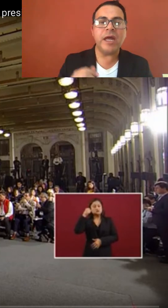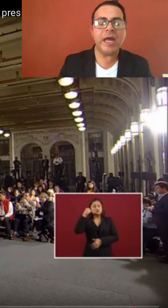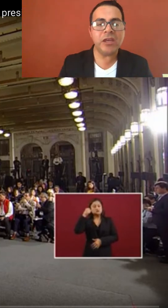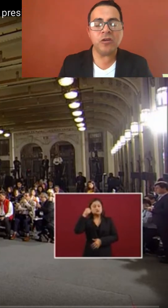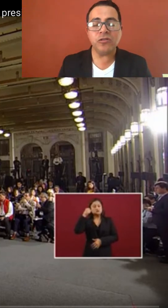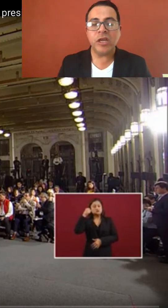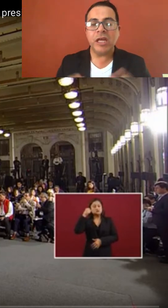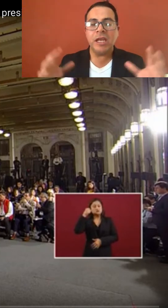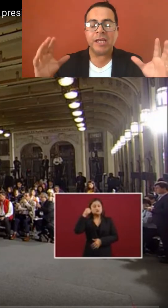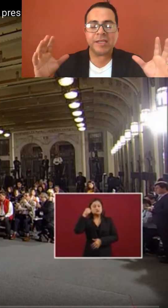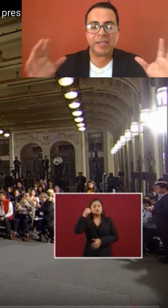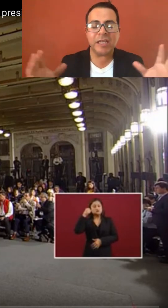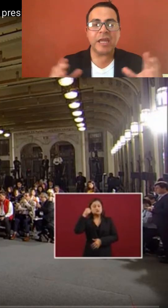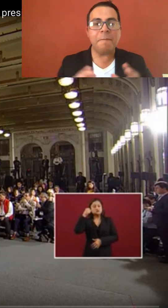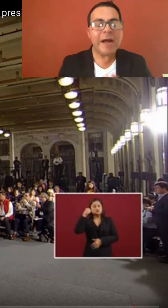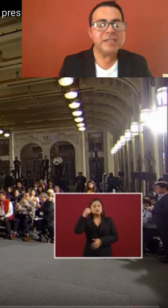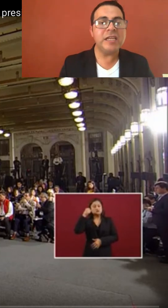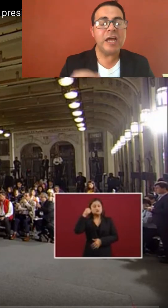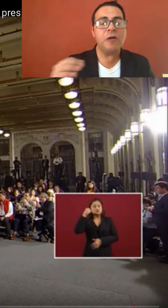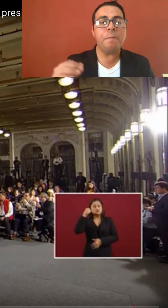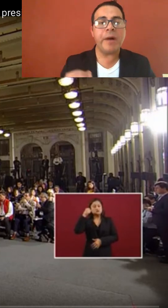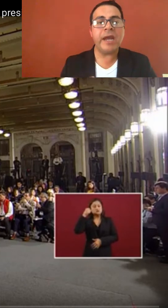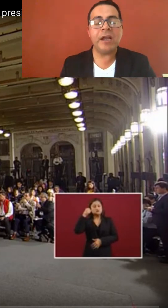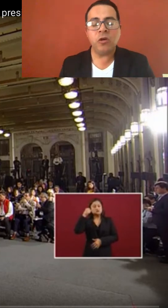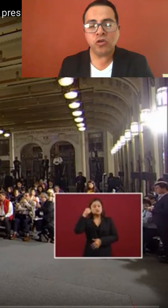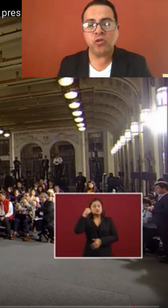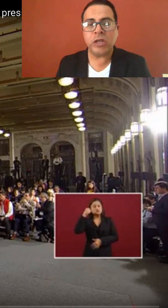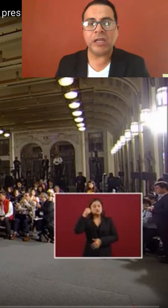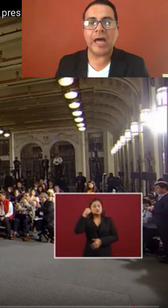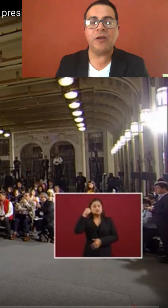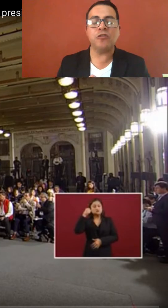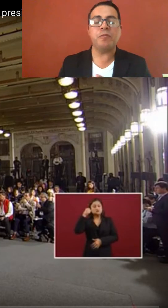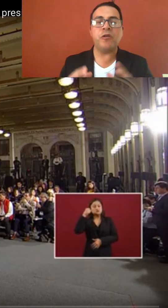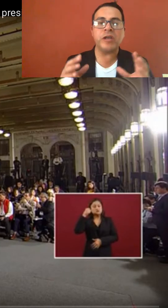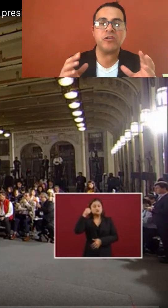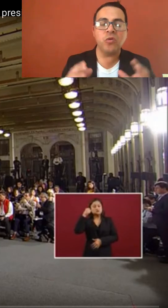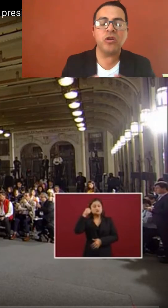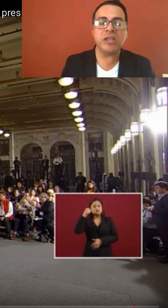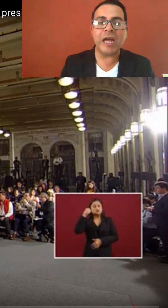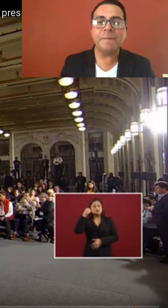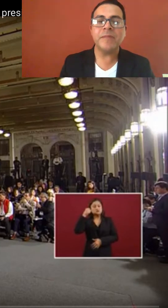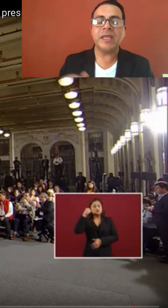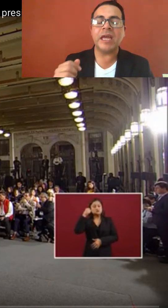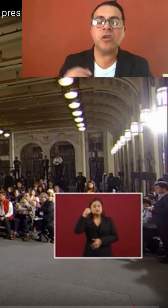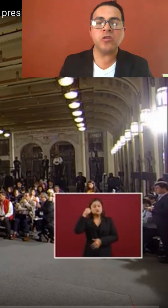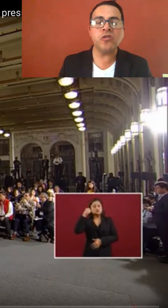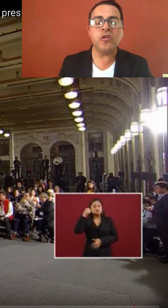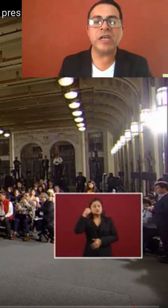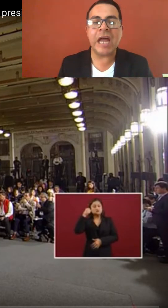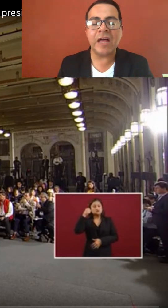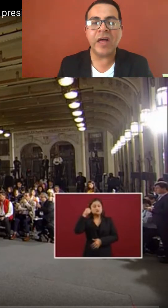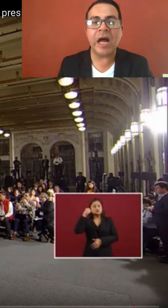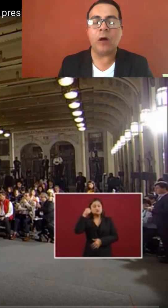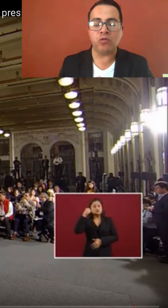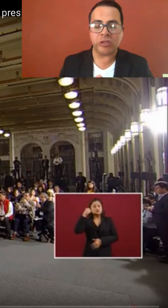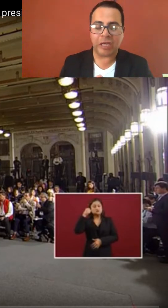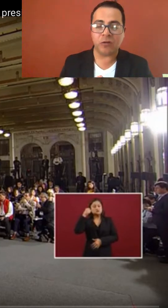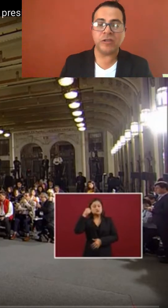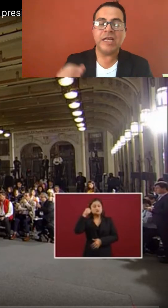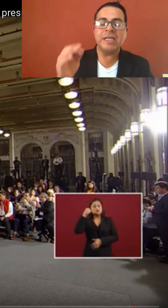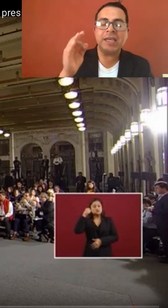Según ellos necesitan más dinero para los ciudadanos, pero resulta que no son nada